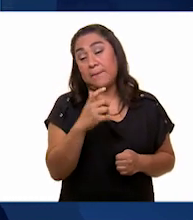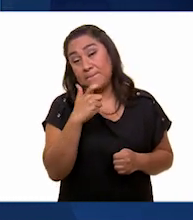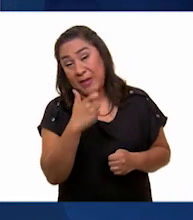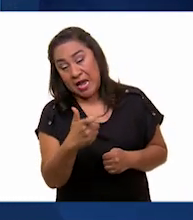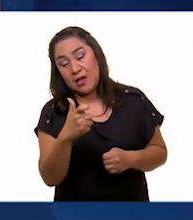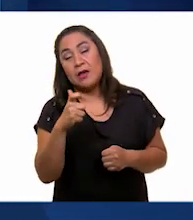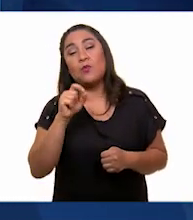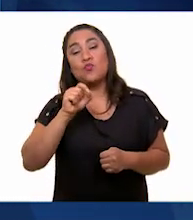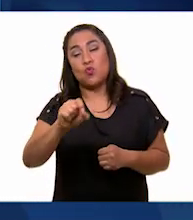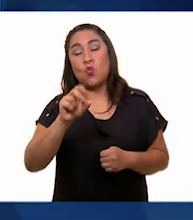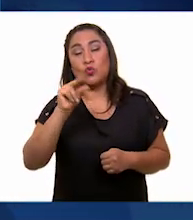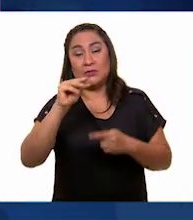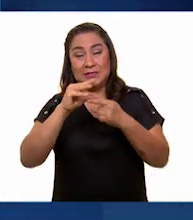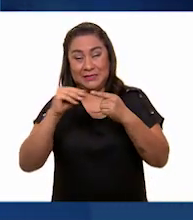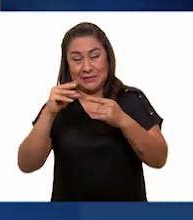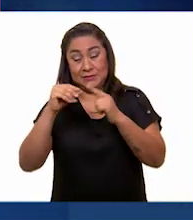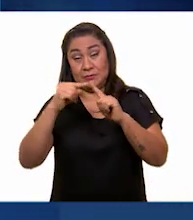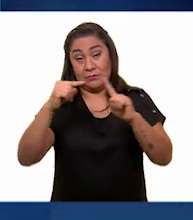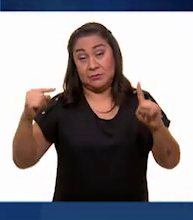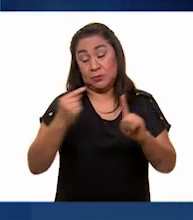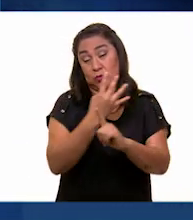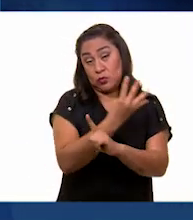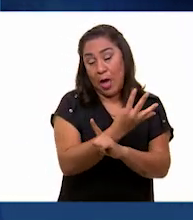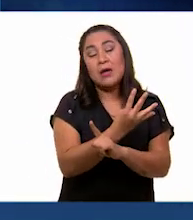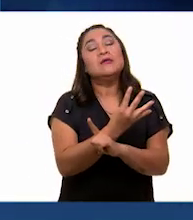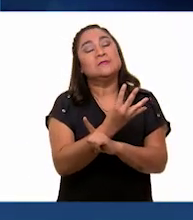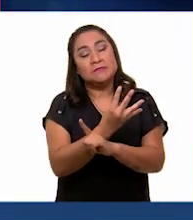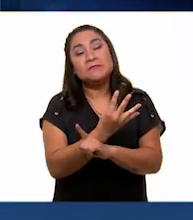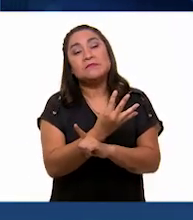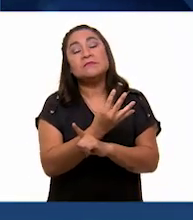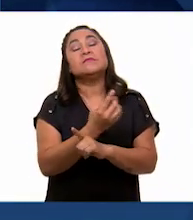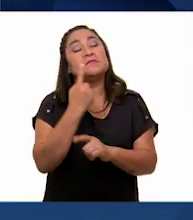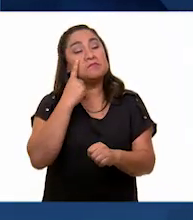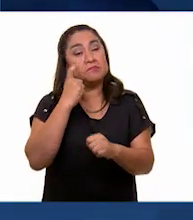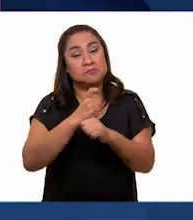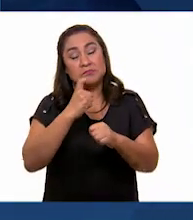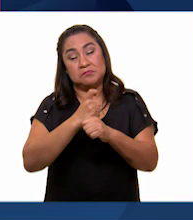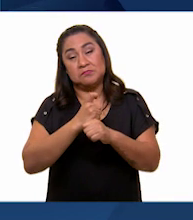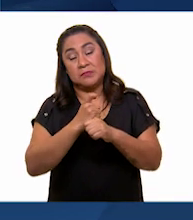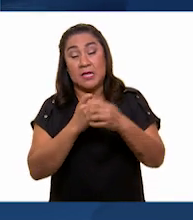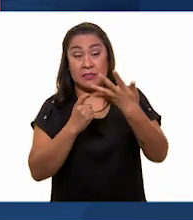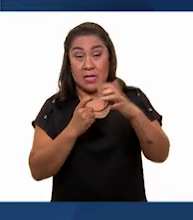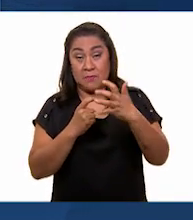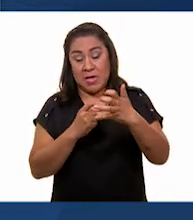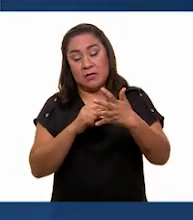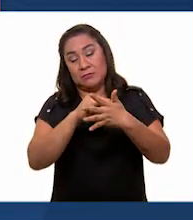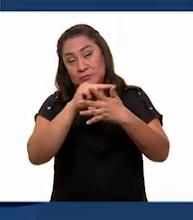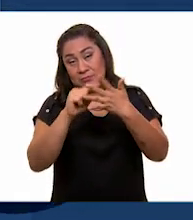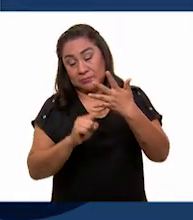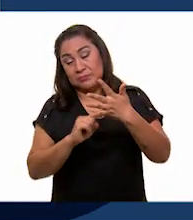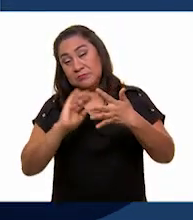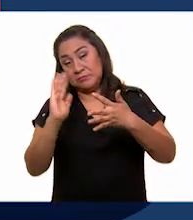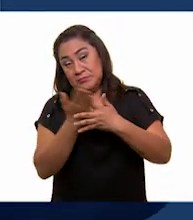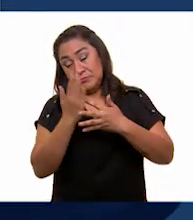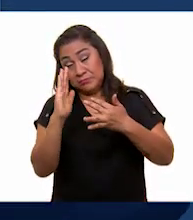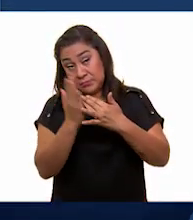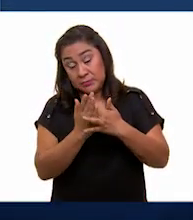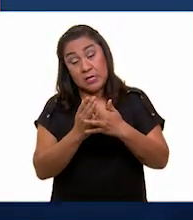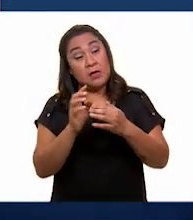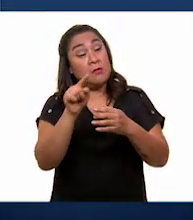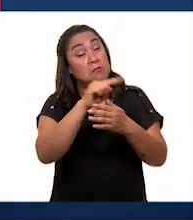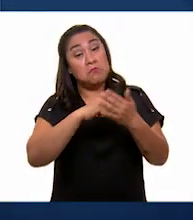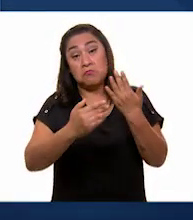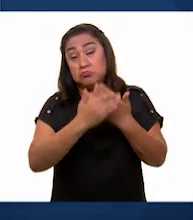80 centavos entre 4 jabones significa que vamos a repartir primero los 10 pesos y cuando estos ya no